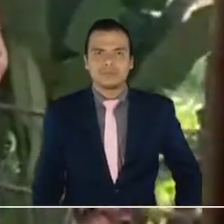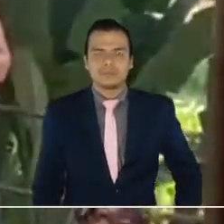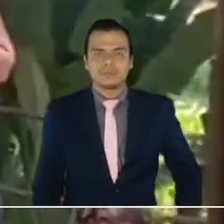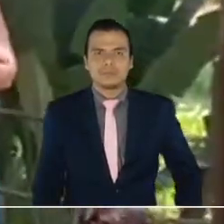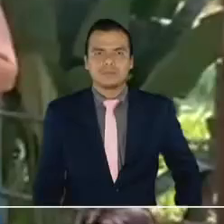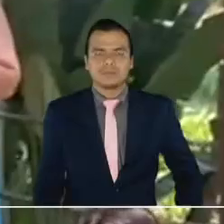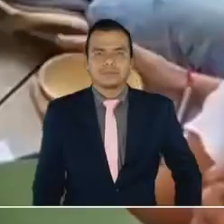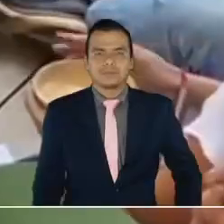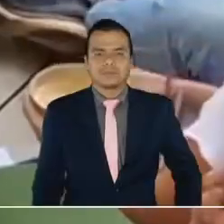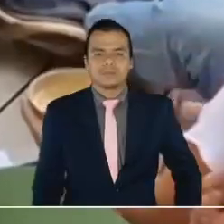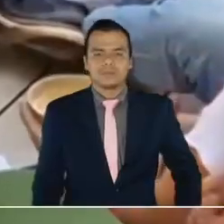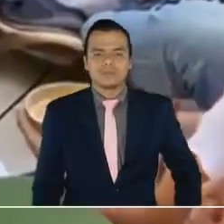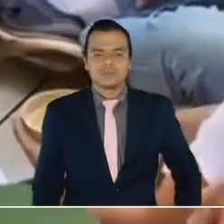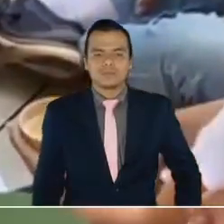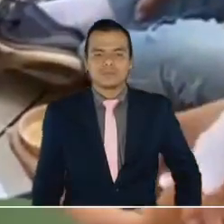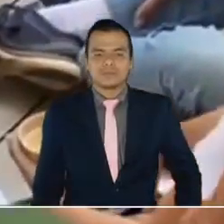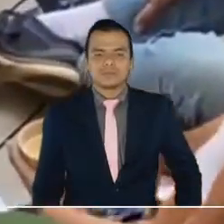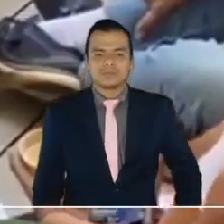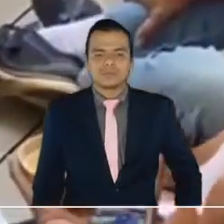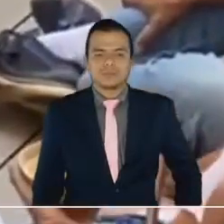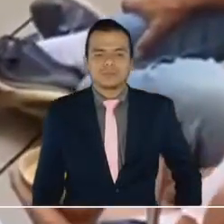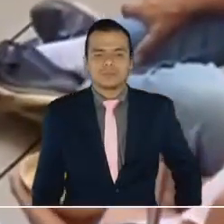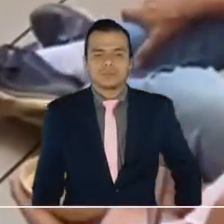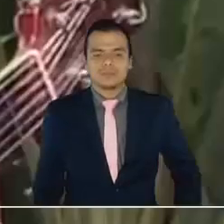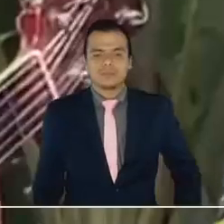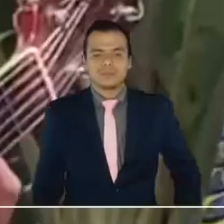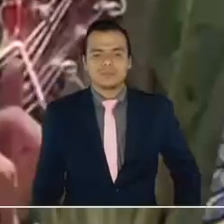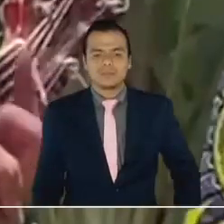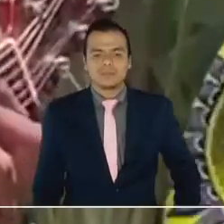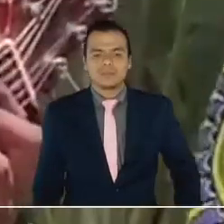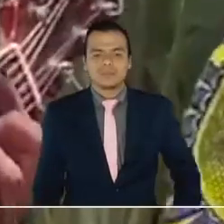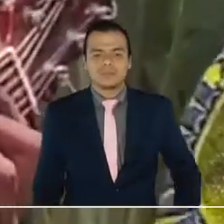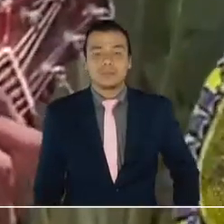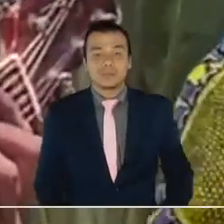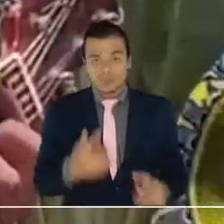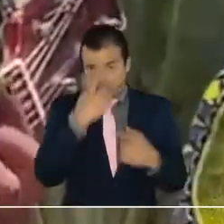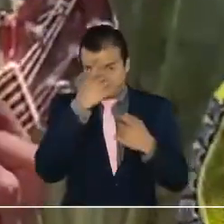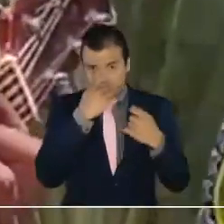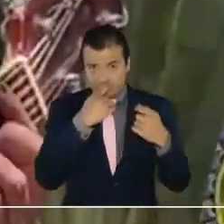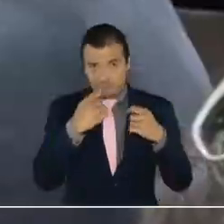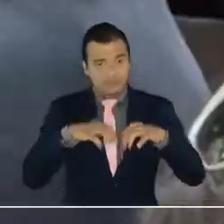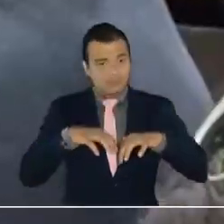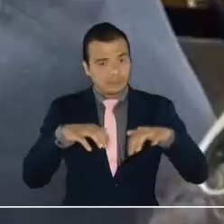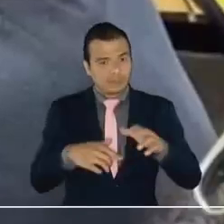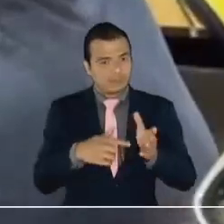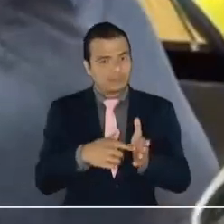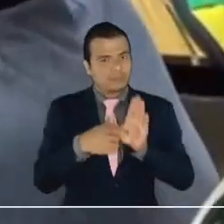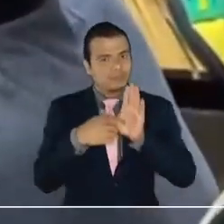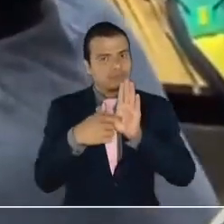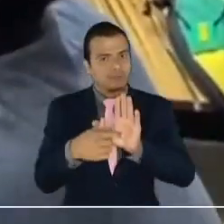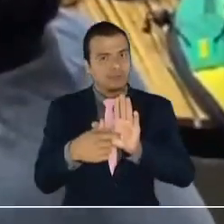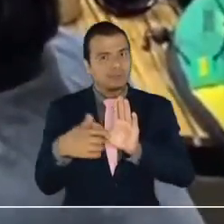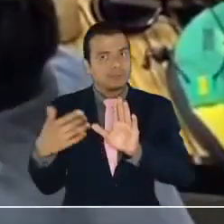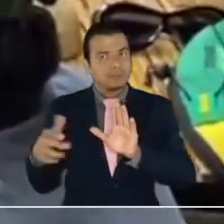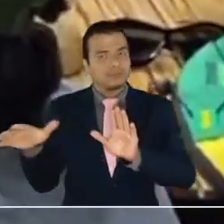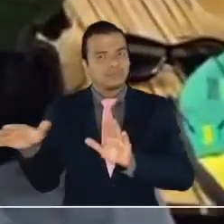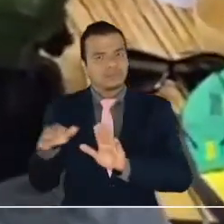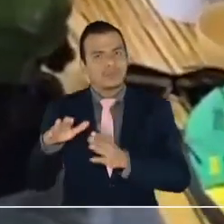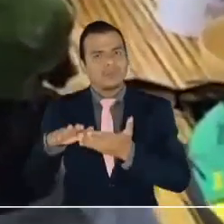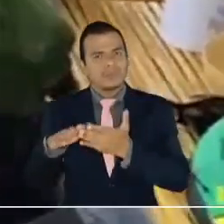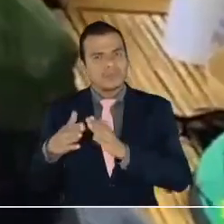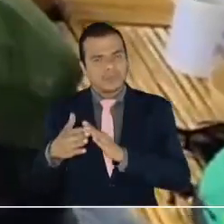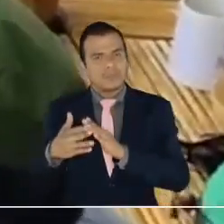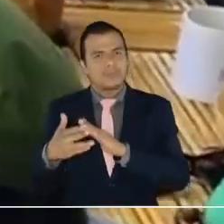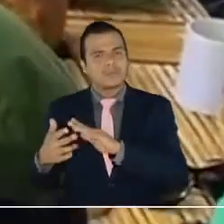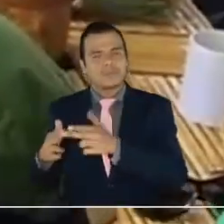La Ruta Canto de Agua Fase 4 es una iniciativa que destaca la importancia de la conexión entre la naturaleza, las comunidades